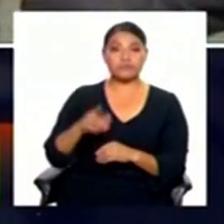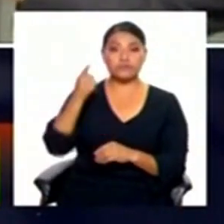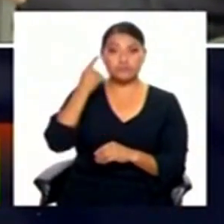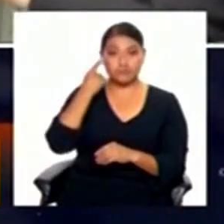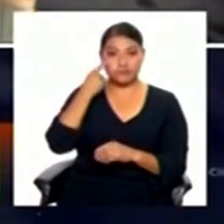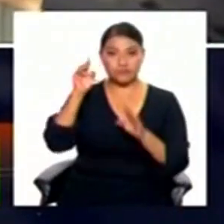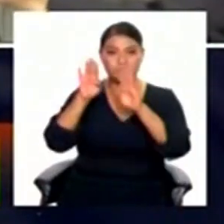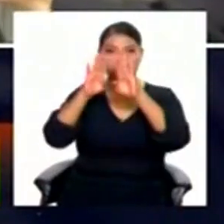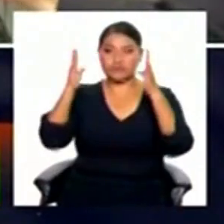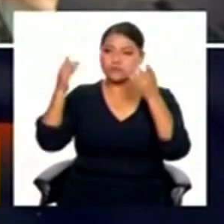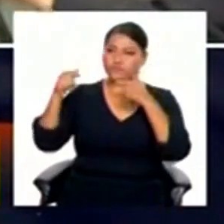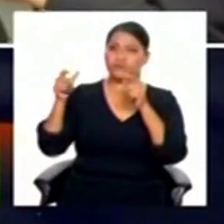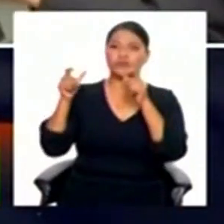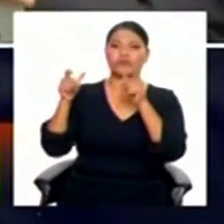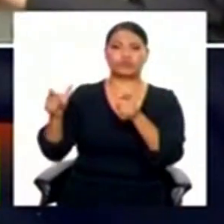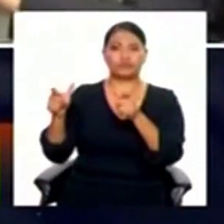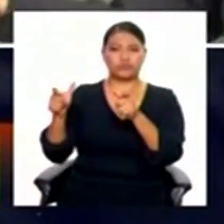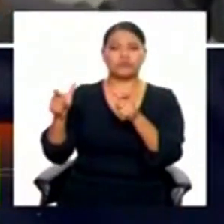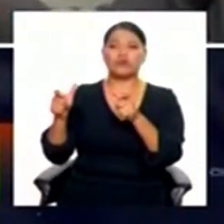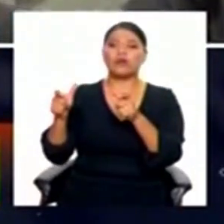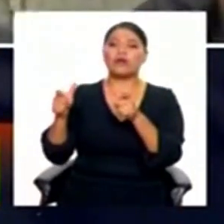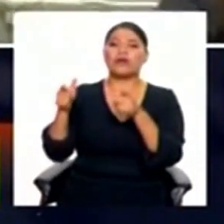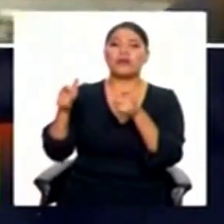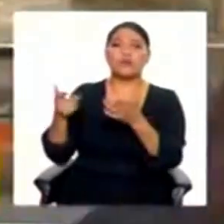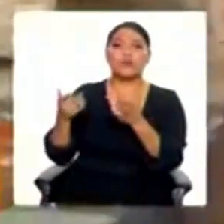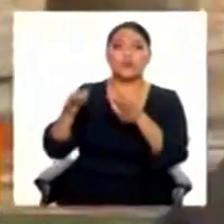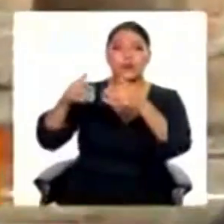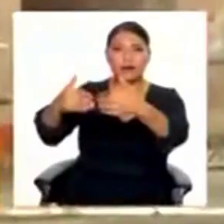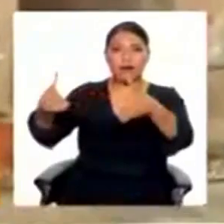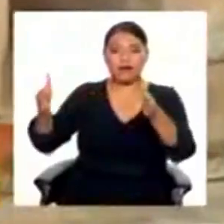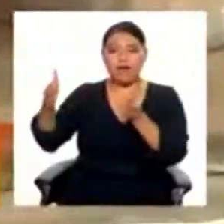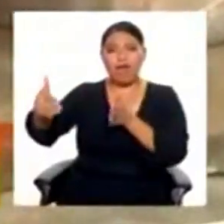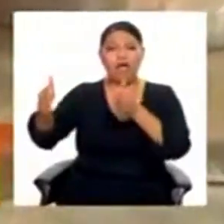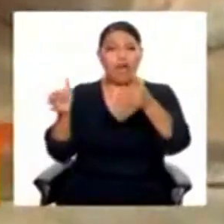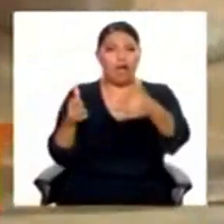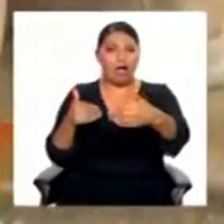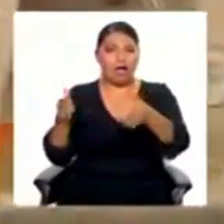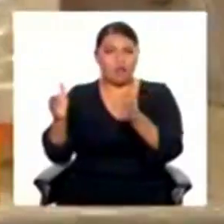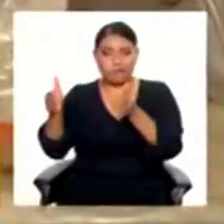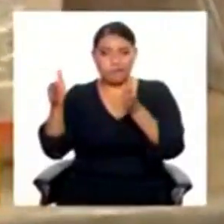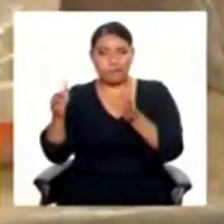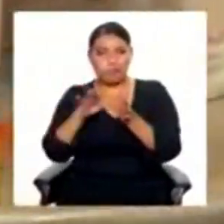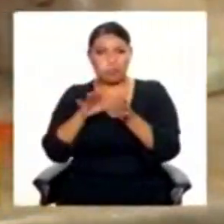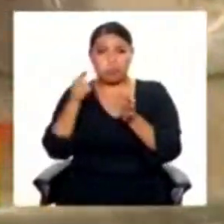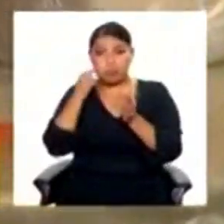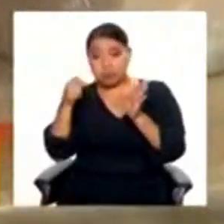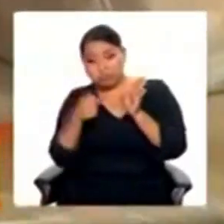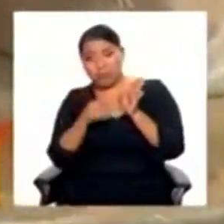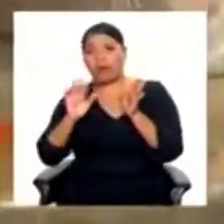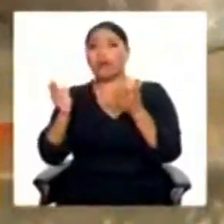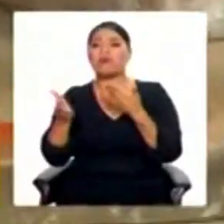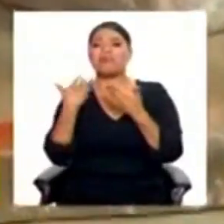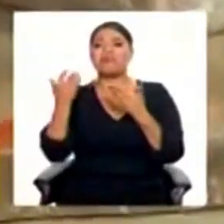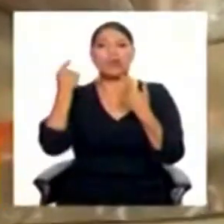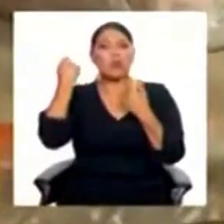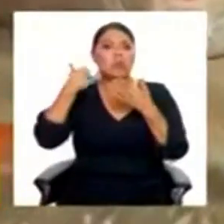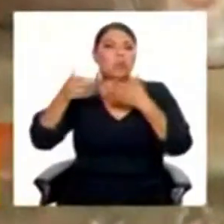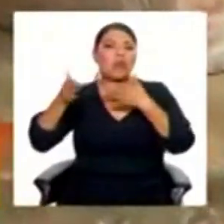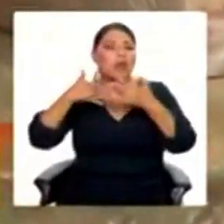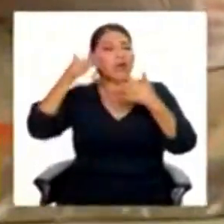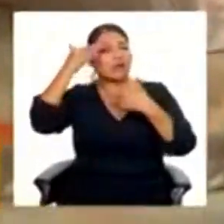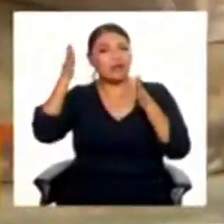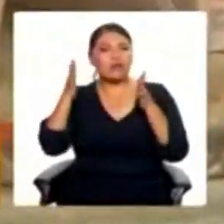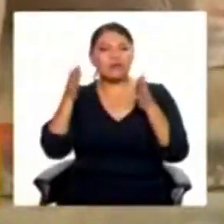controlar toda la carga que tiene acá, dentro de ellas la caja común y silvestre que podemos ver acá en esta a la vista. Sin embargo, por